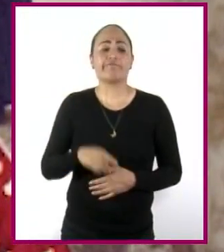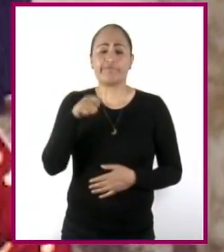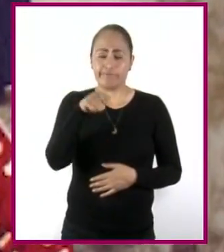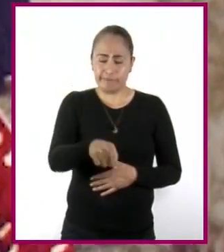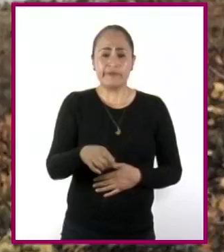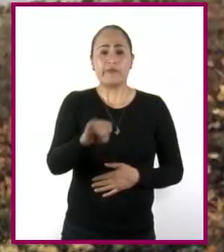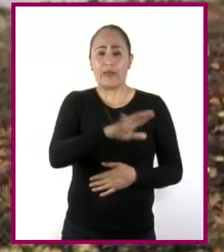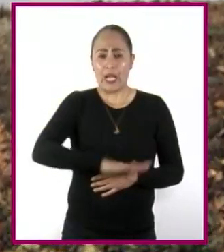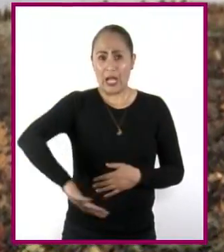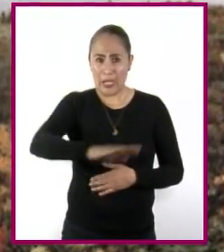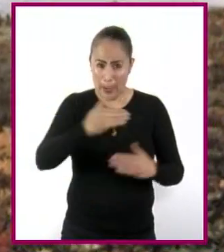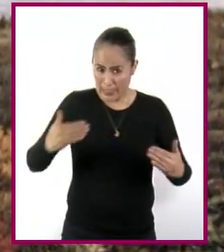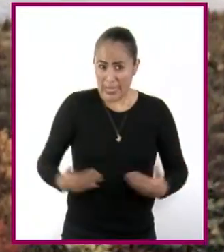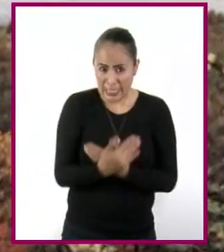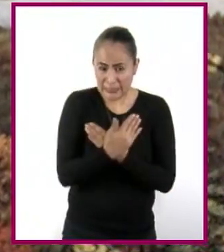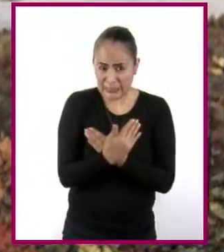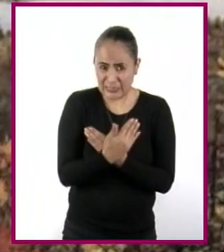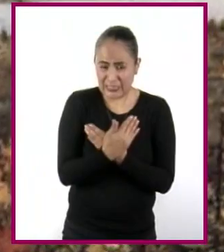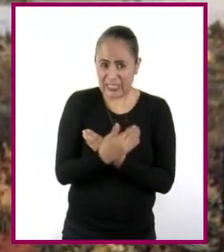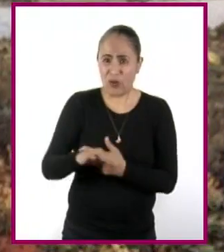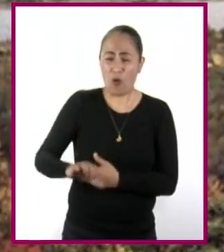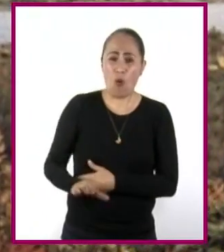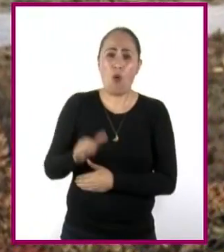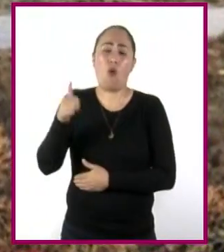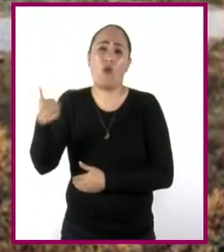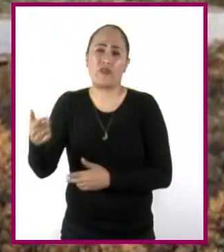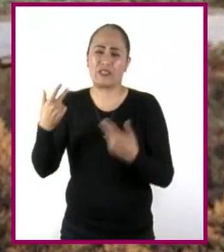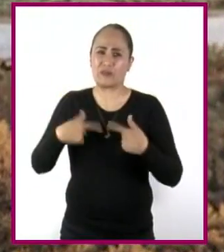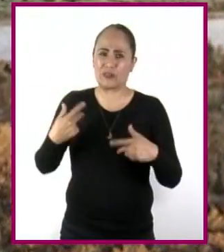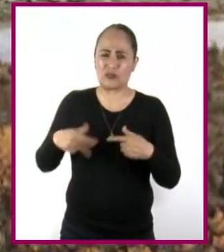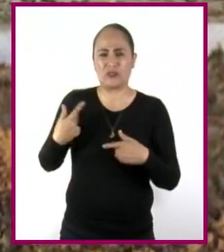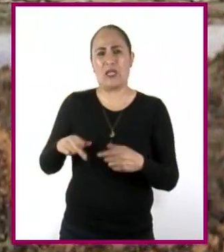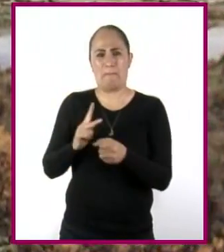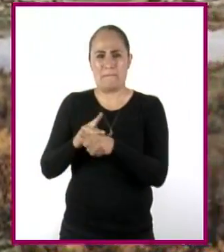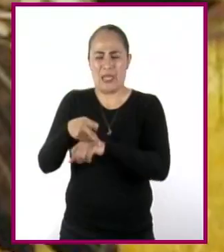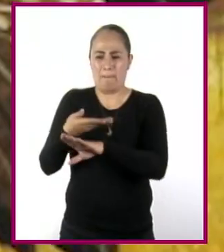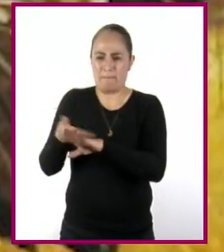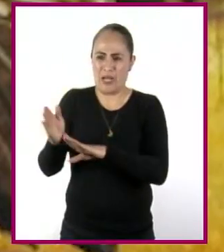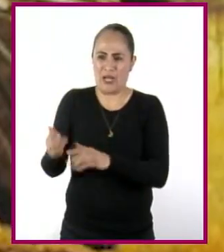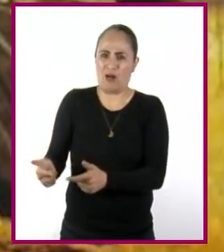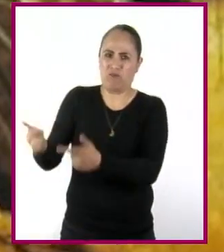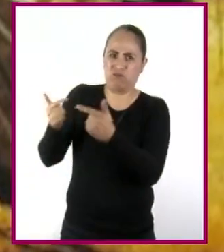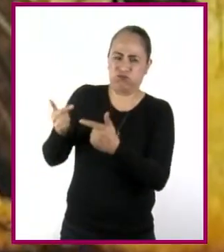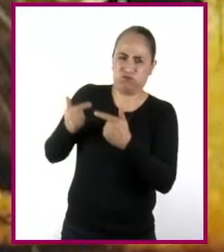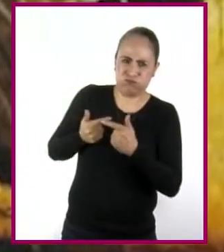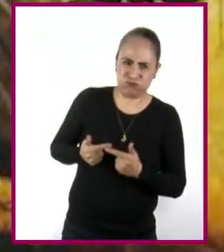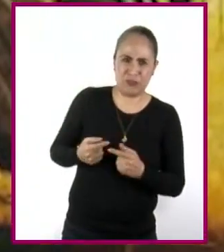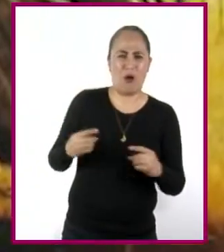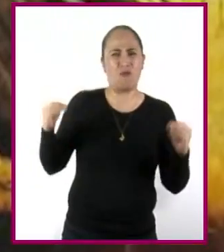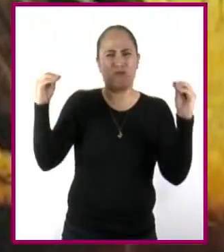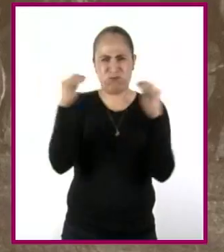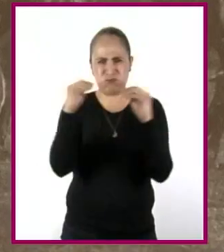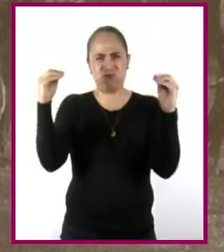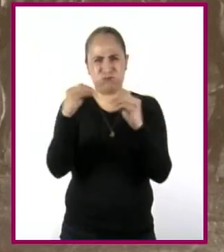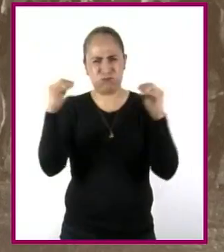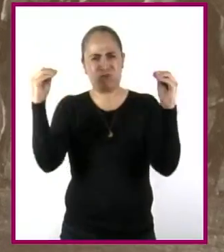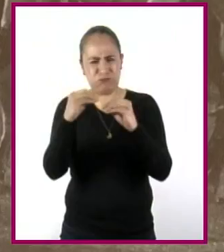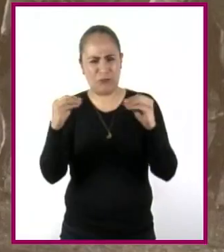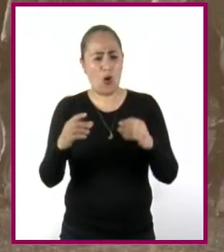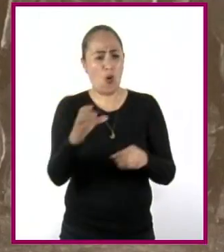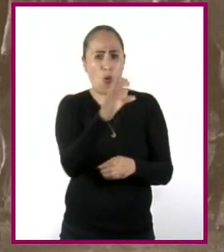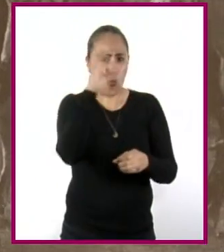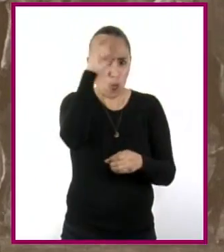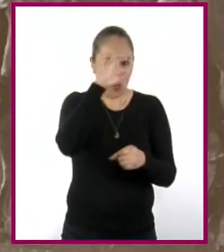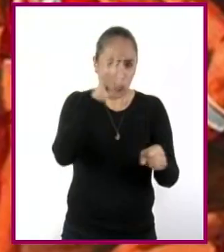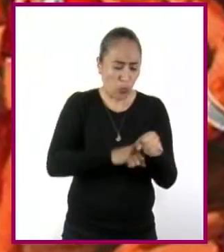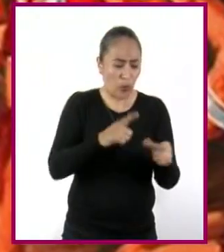la expansión territorial de los descendientes de colonos blancos. Estas culturas originarias, que eran